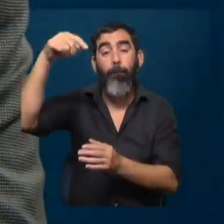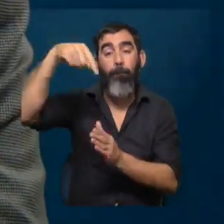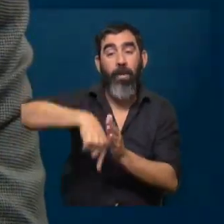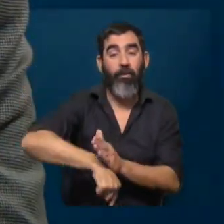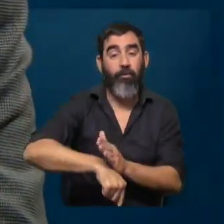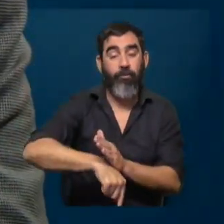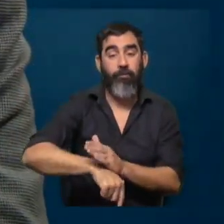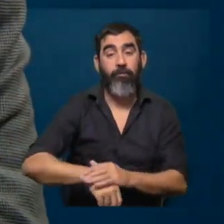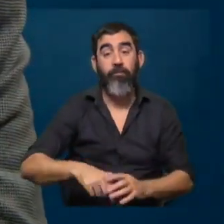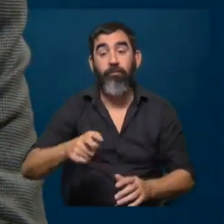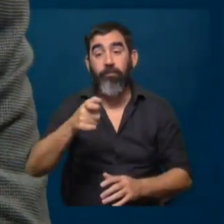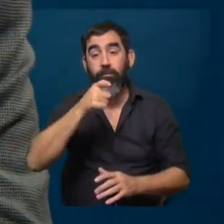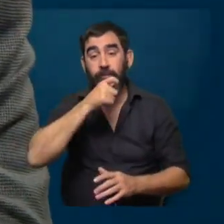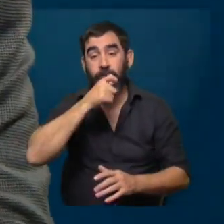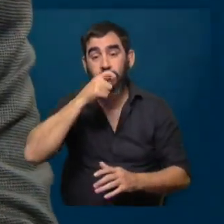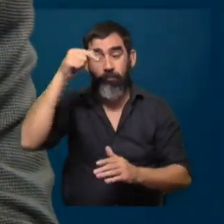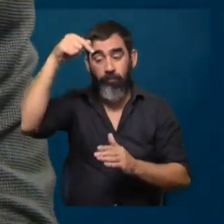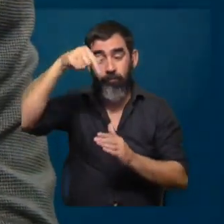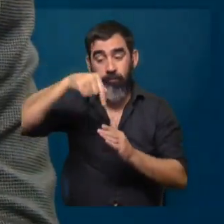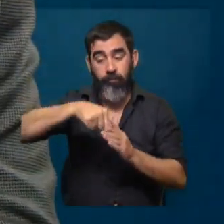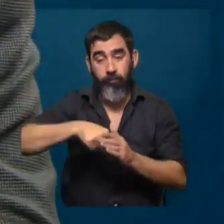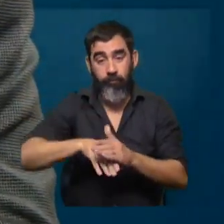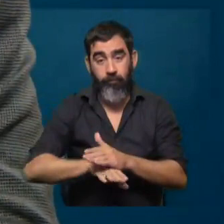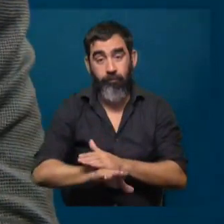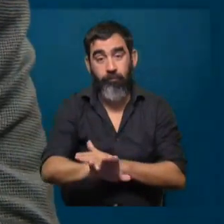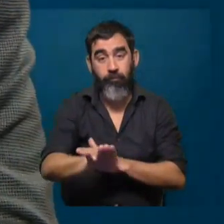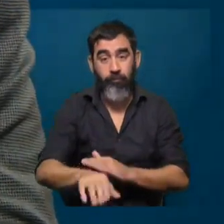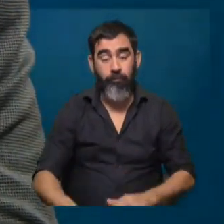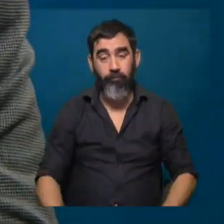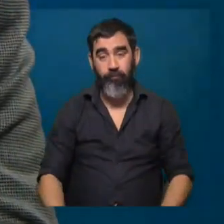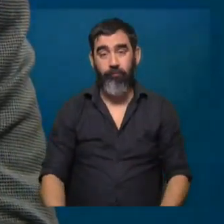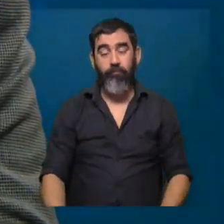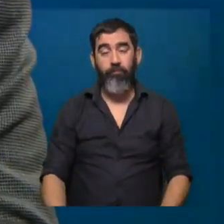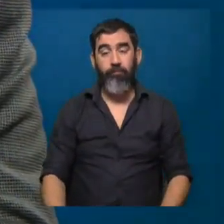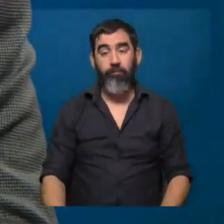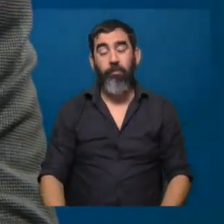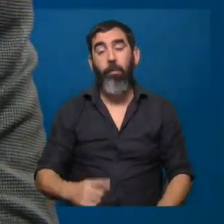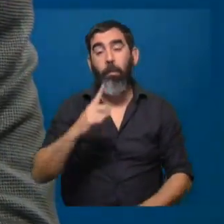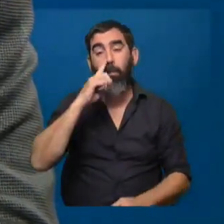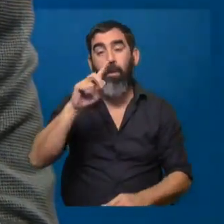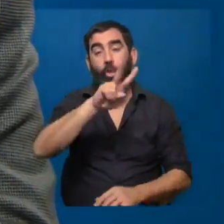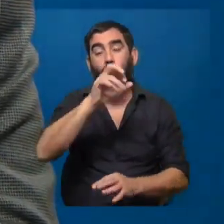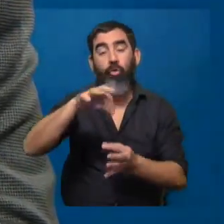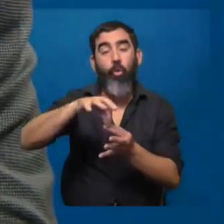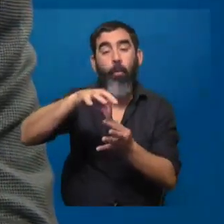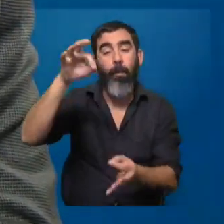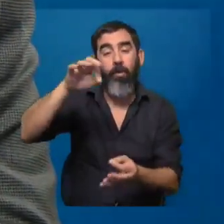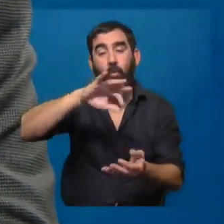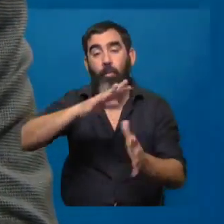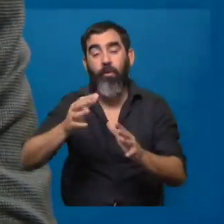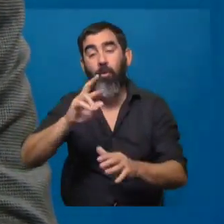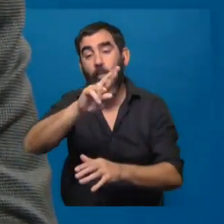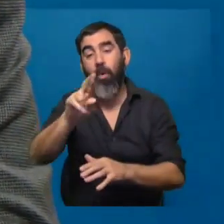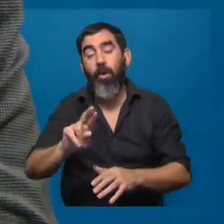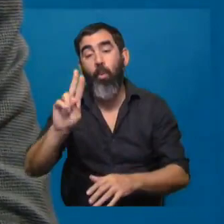Y después esa roca se mete abajo del basalto y llega a los 1200 metros a la altura del río